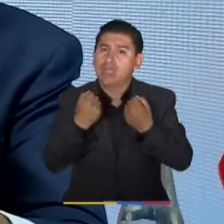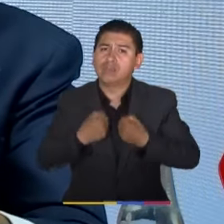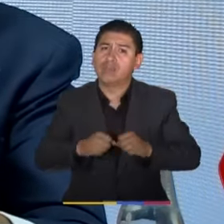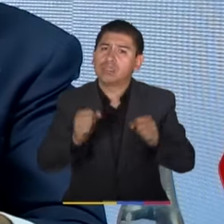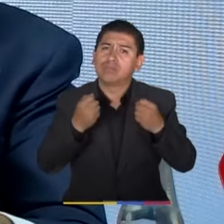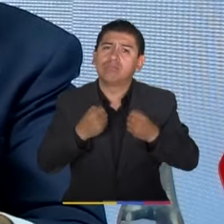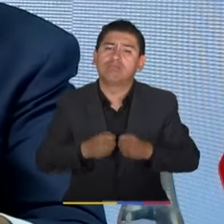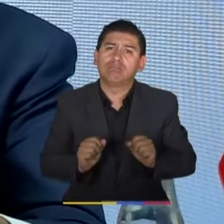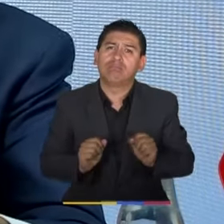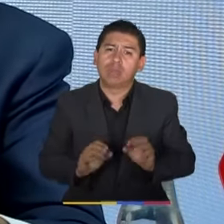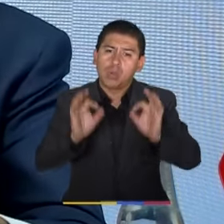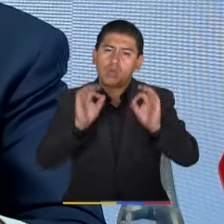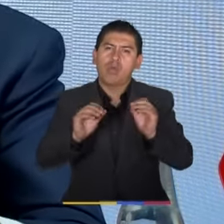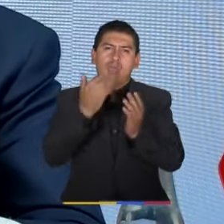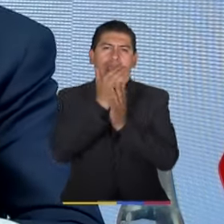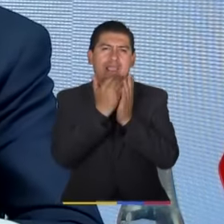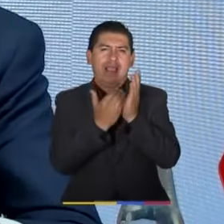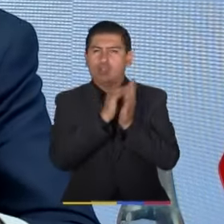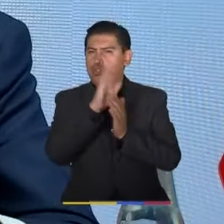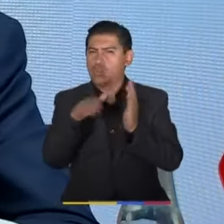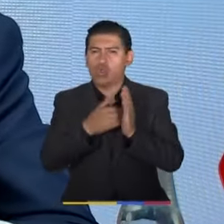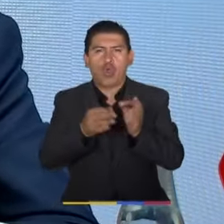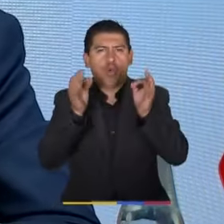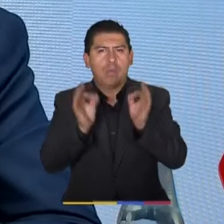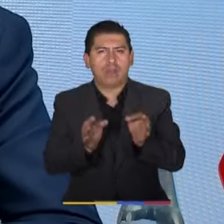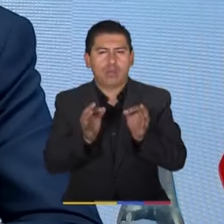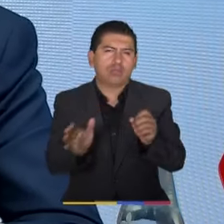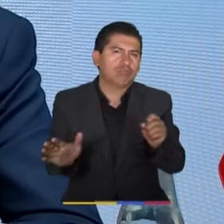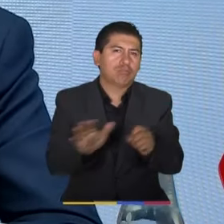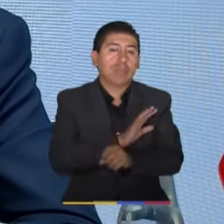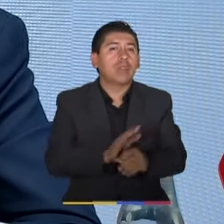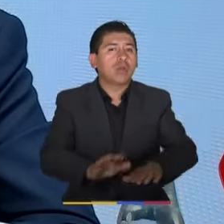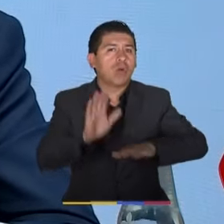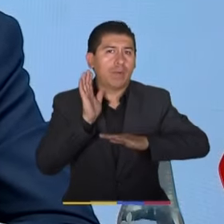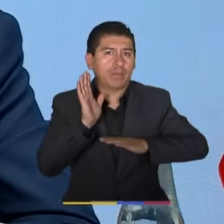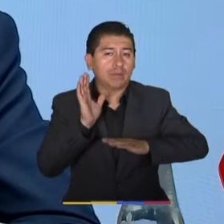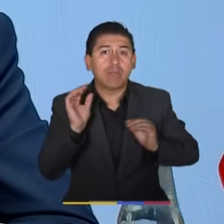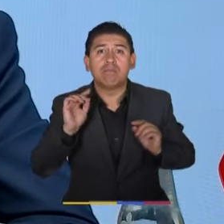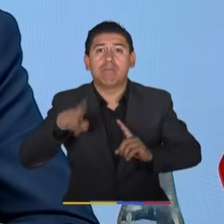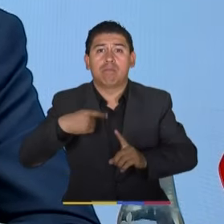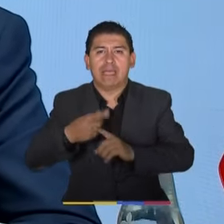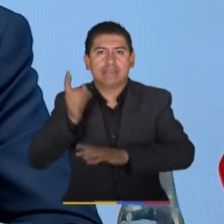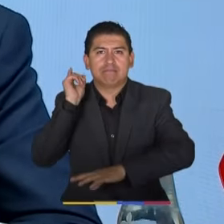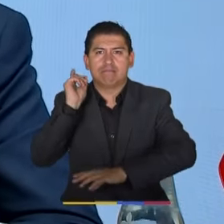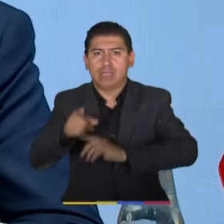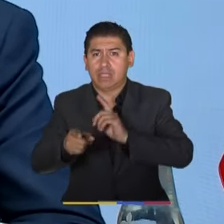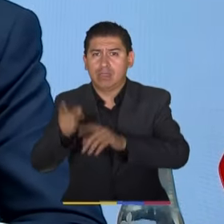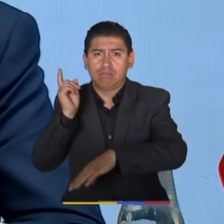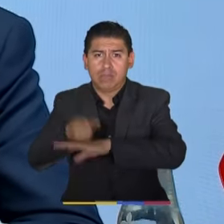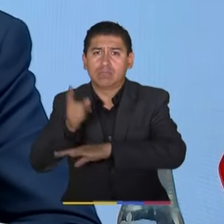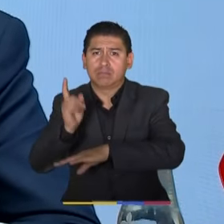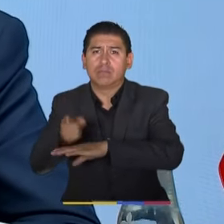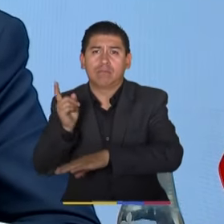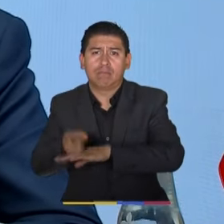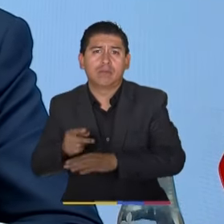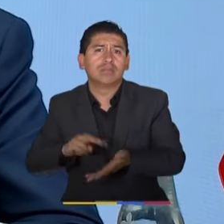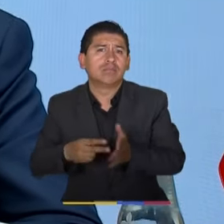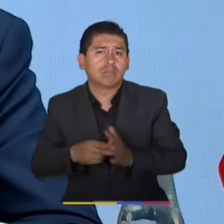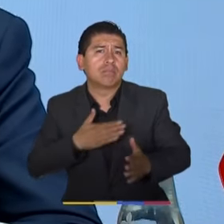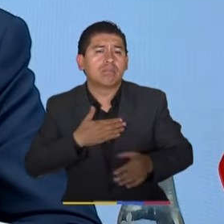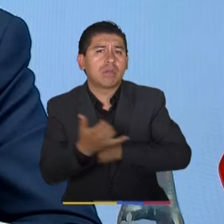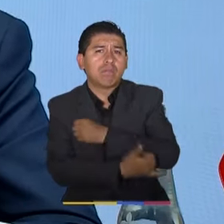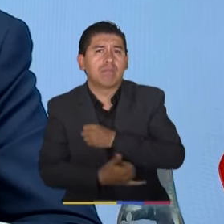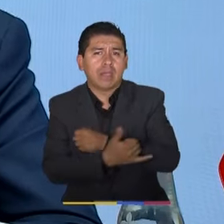agenda completa y fructífera de compromisos y mandatos que refleje las prioridades de nuestros países